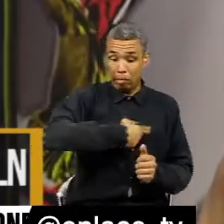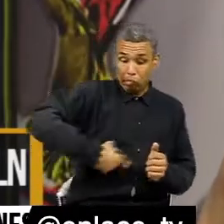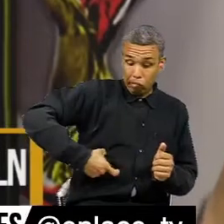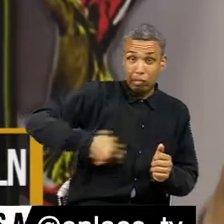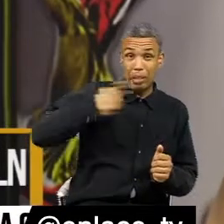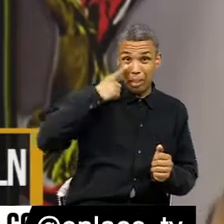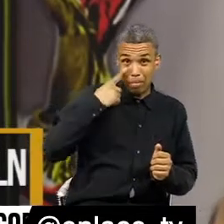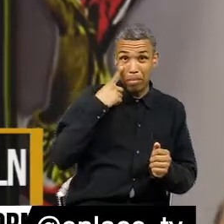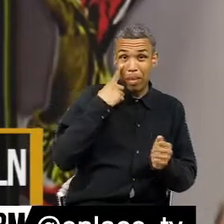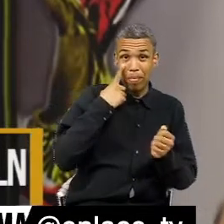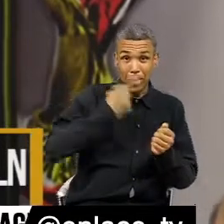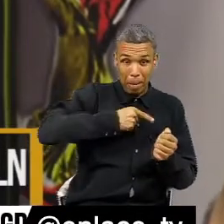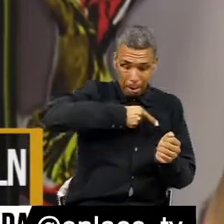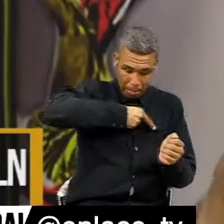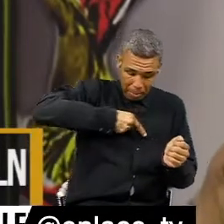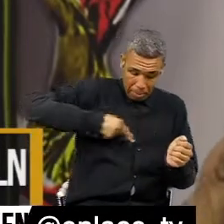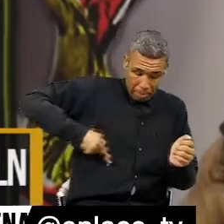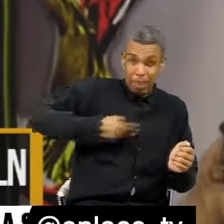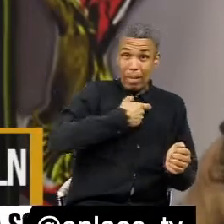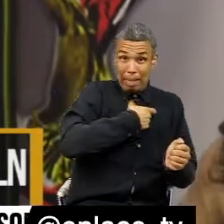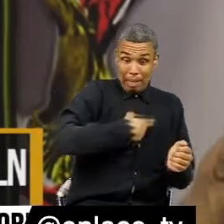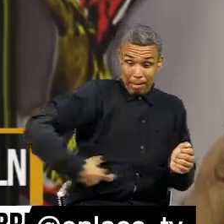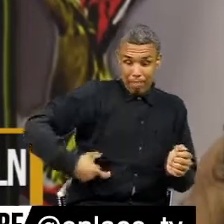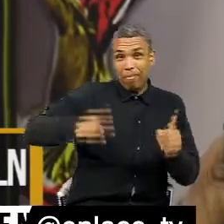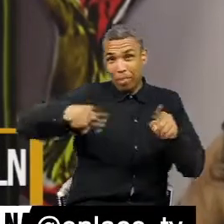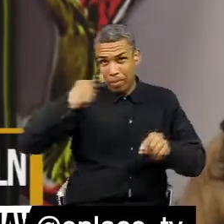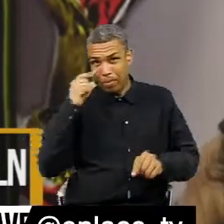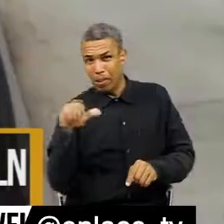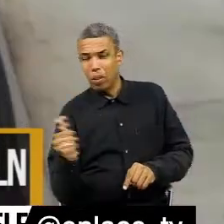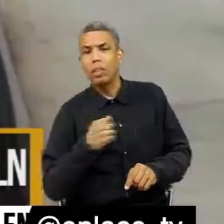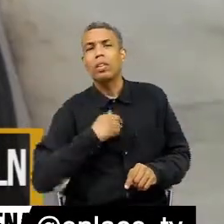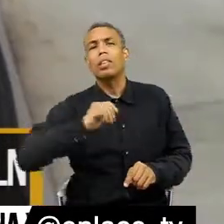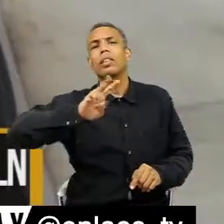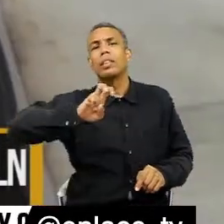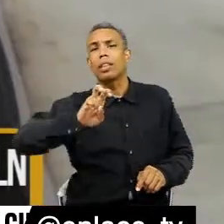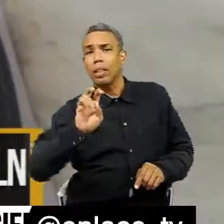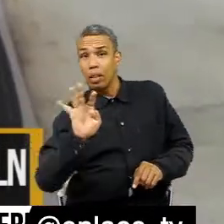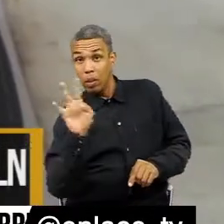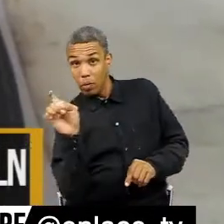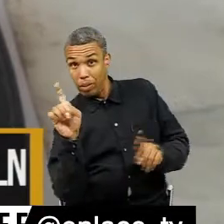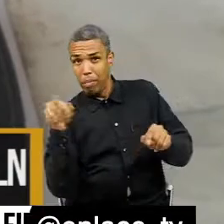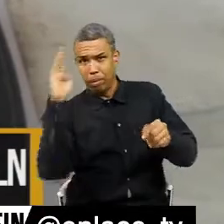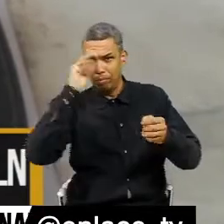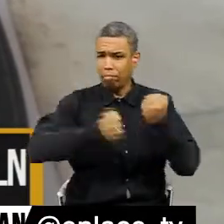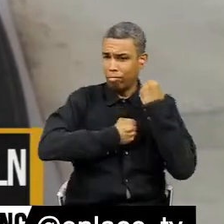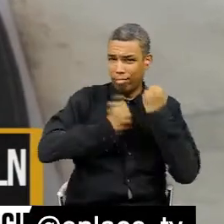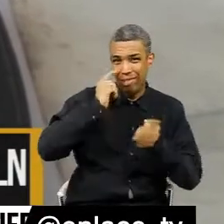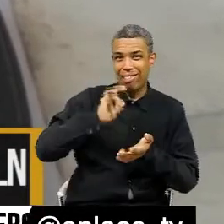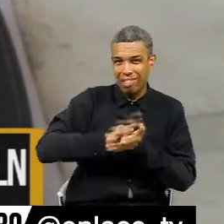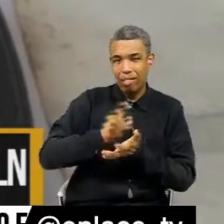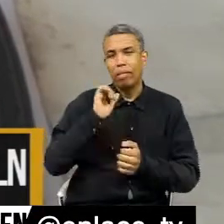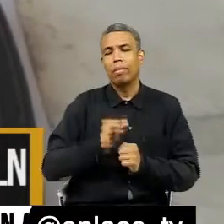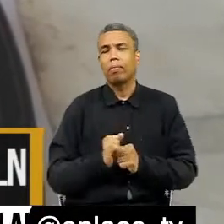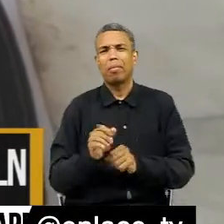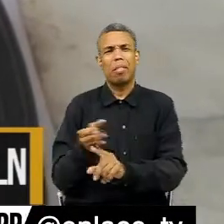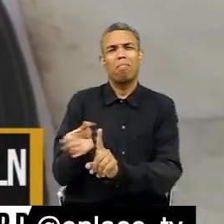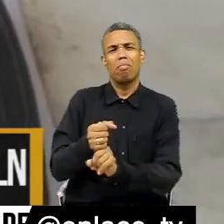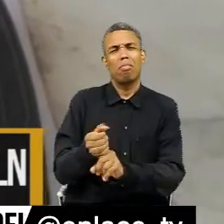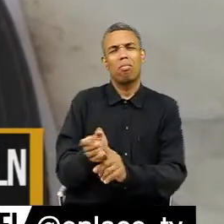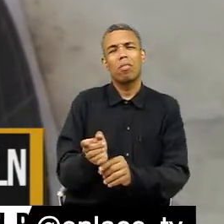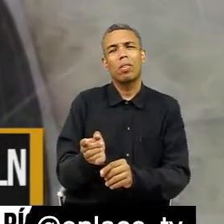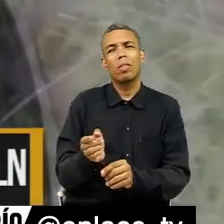5.56 milímetros, que es para fusil Galel, que es el que utilizamos el ejército en este momento. Según las fuerzas militares, el depósito ilegal pertenecería al